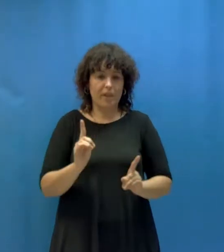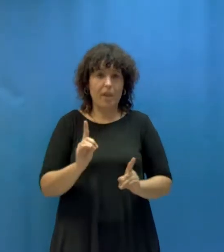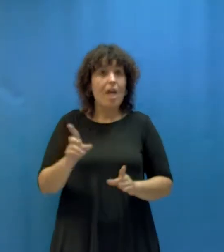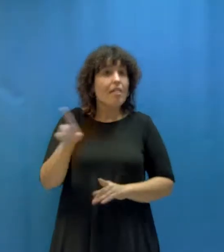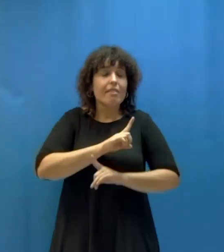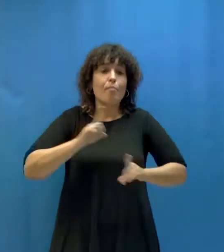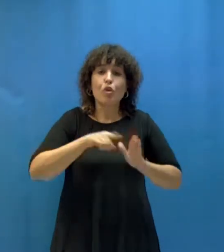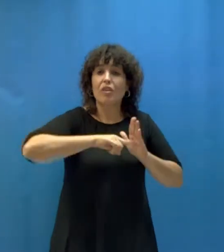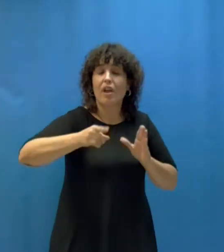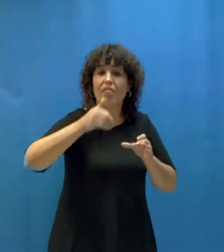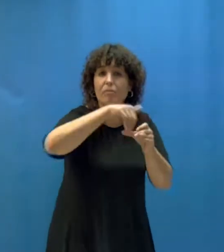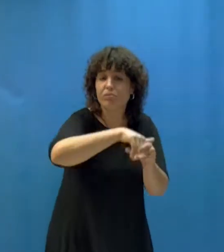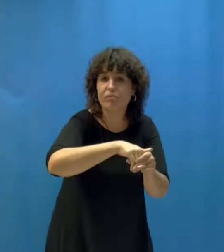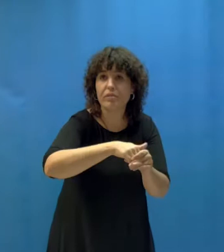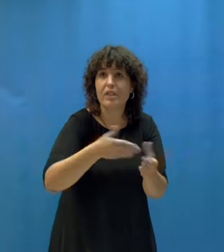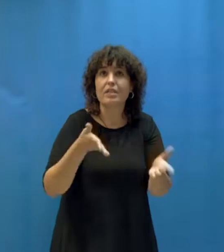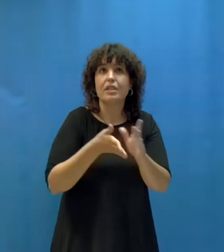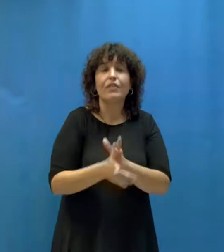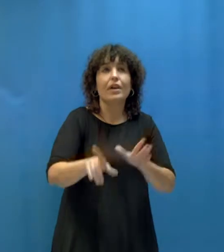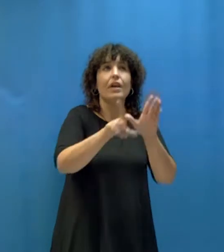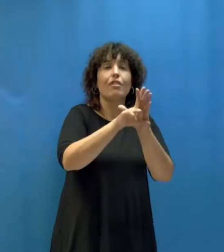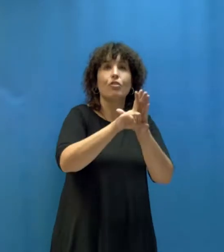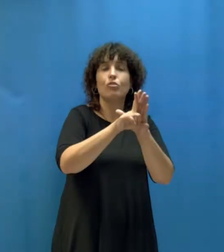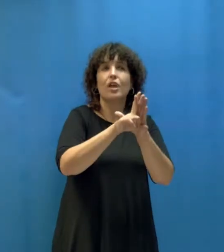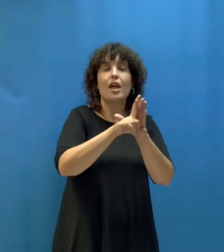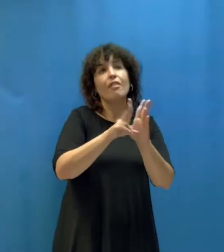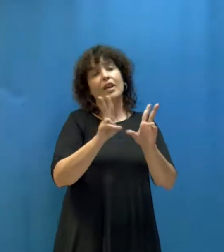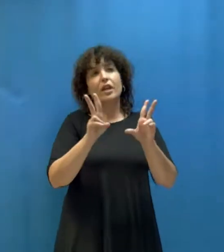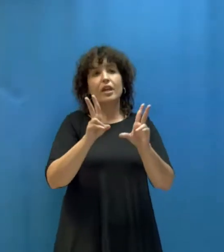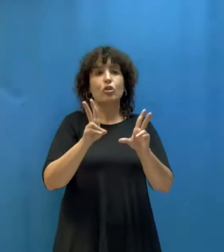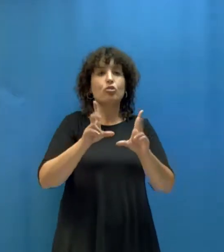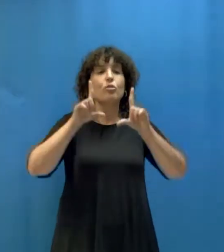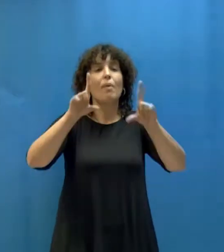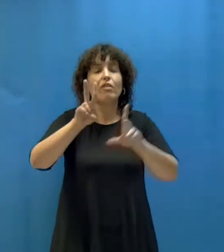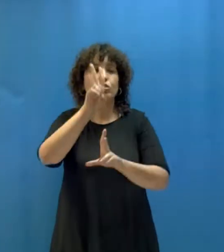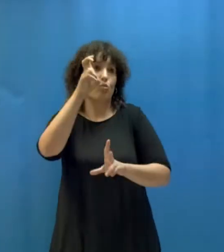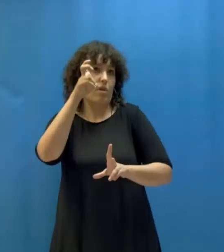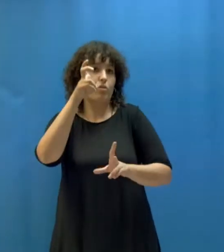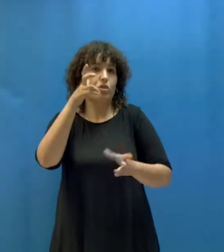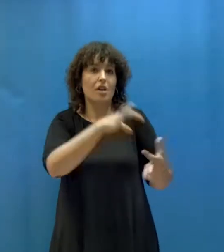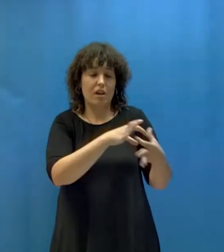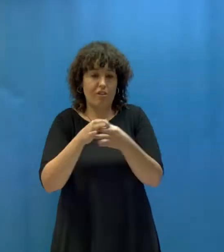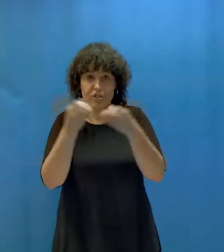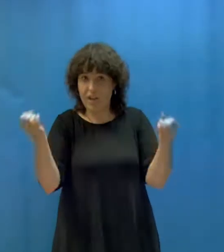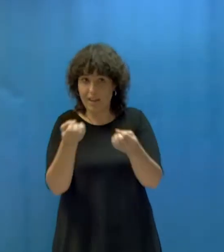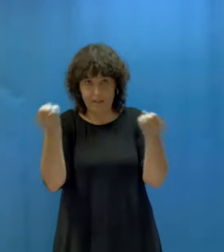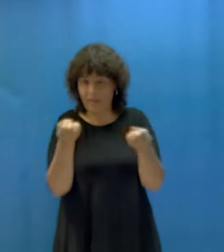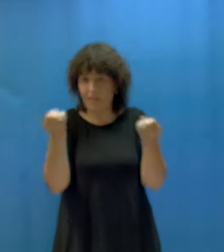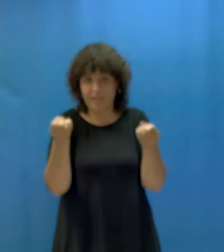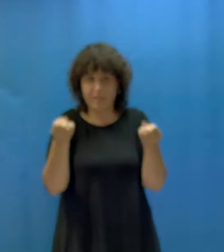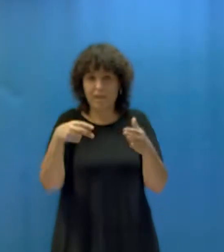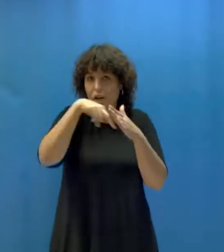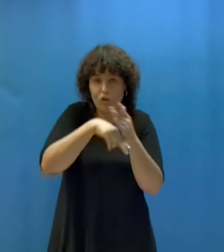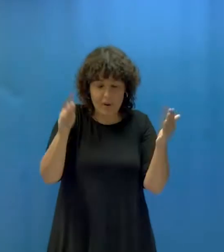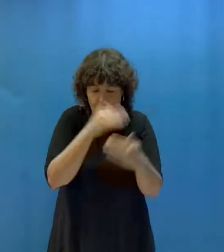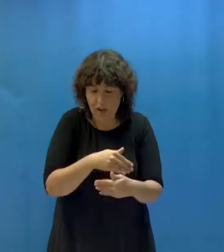ordenanza, quedando en un limbo legal la regulación de los nuevos vados de los locales relacionados con dichas actividades. Por otra parte, nuestro